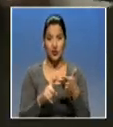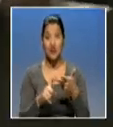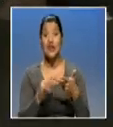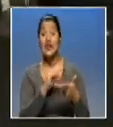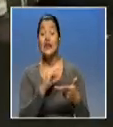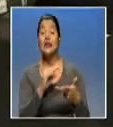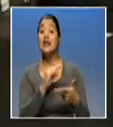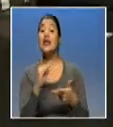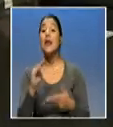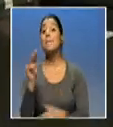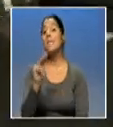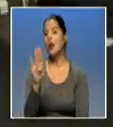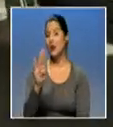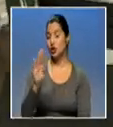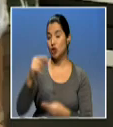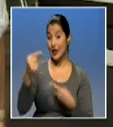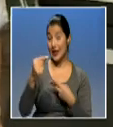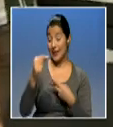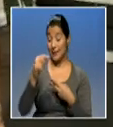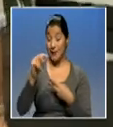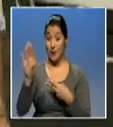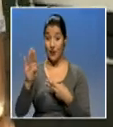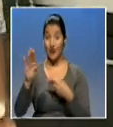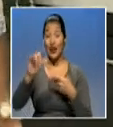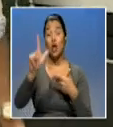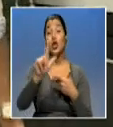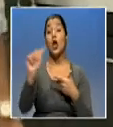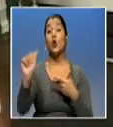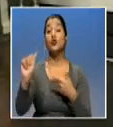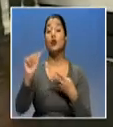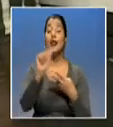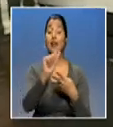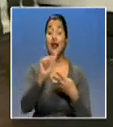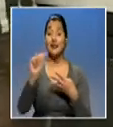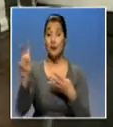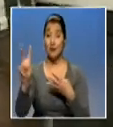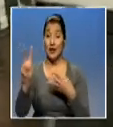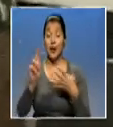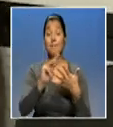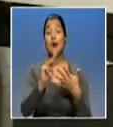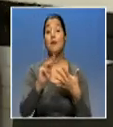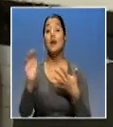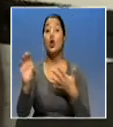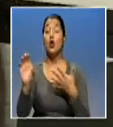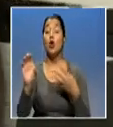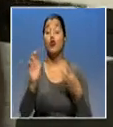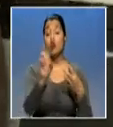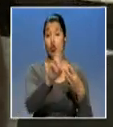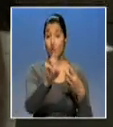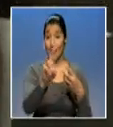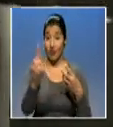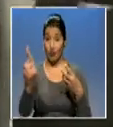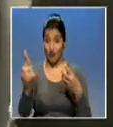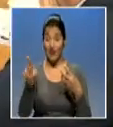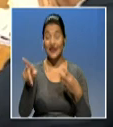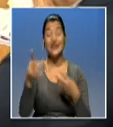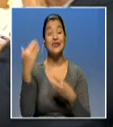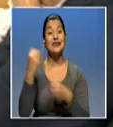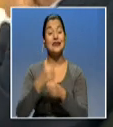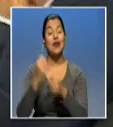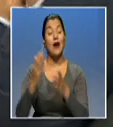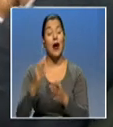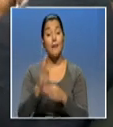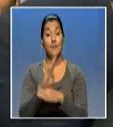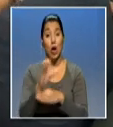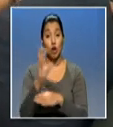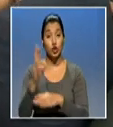Mario Barrenechea, Gilbert Barrantes, Leonardo Acuña, Andrés Víquez, Marvin Corrales y Rodrigo Ramírez, gerentes del Banco de Costa Rica, por el